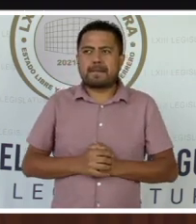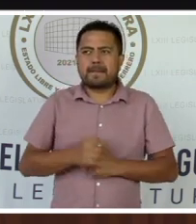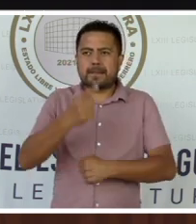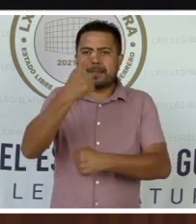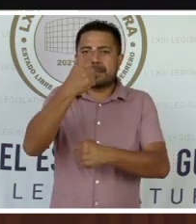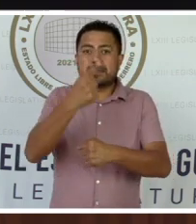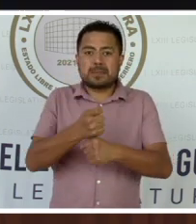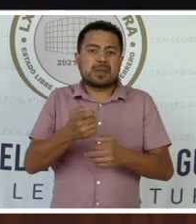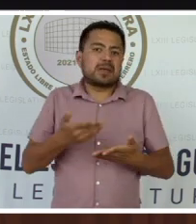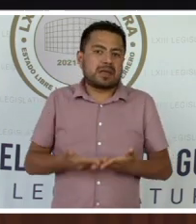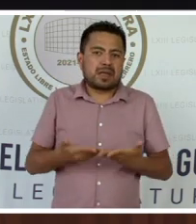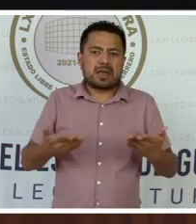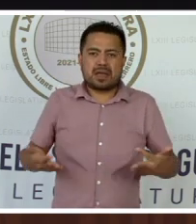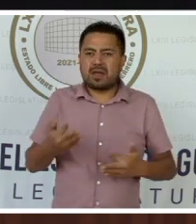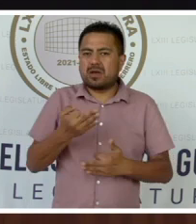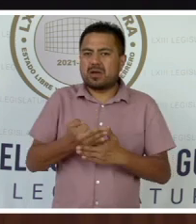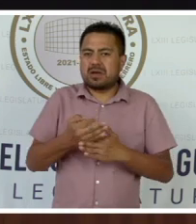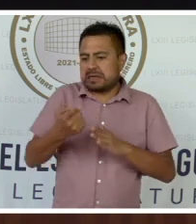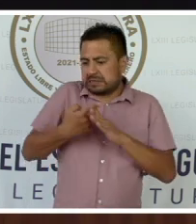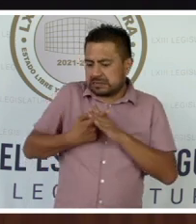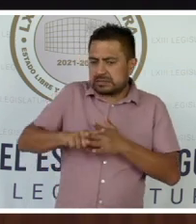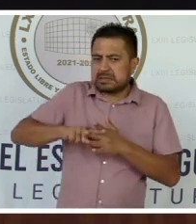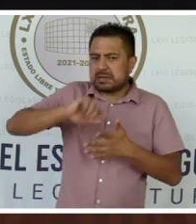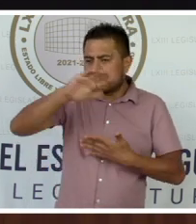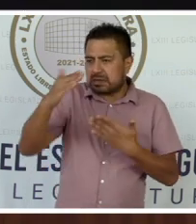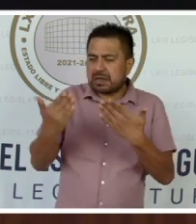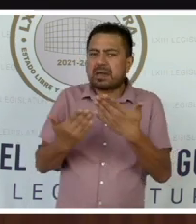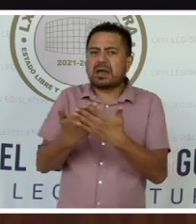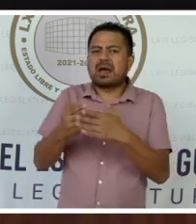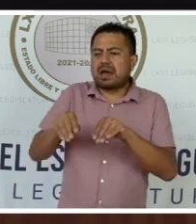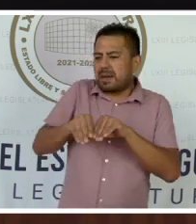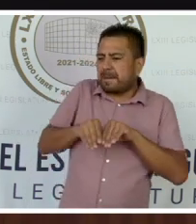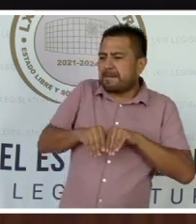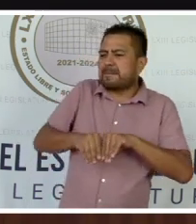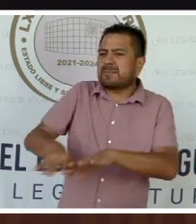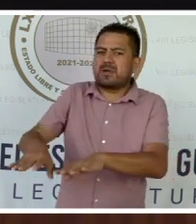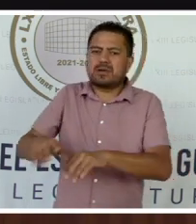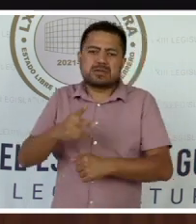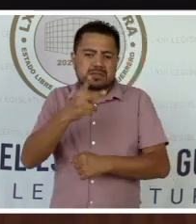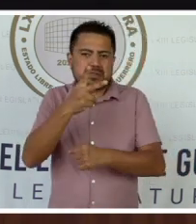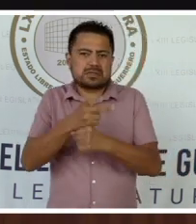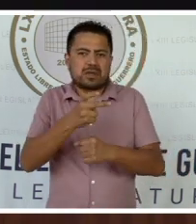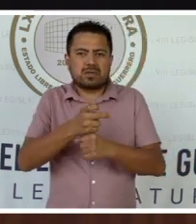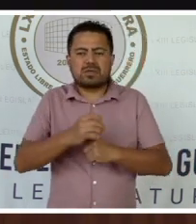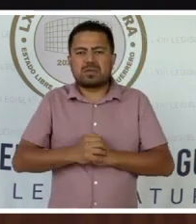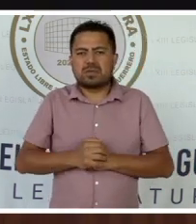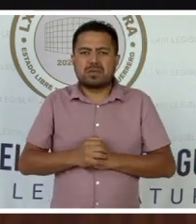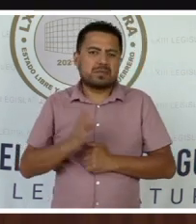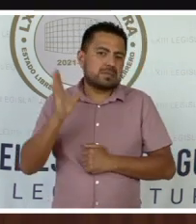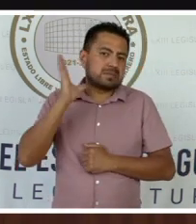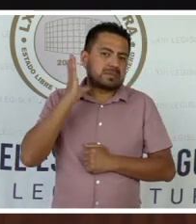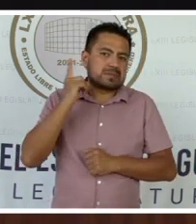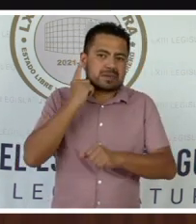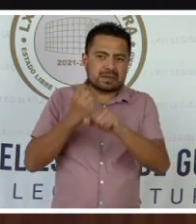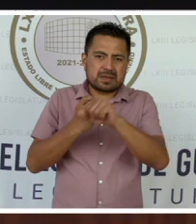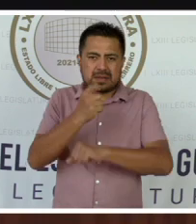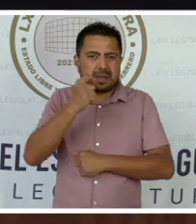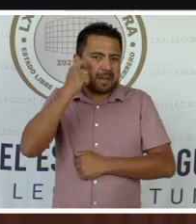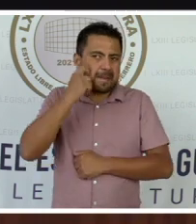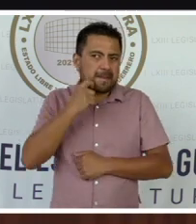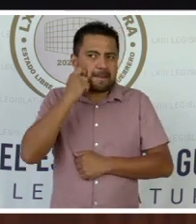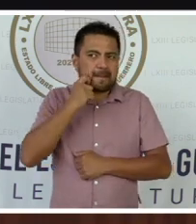primero el presente decreto entrará en vigor al día siguiente de su publicación segundo el congreso del estado